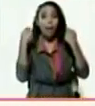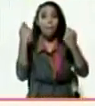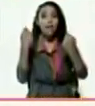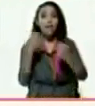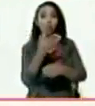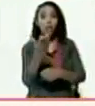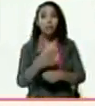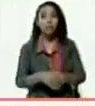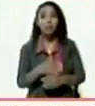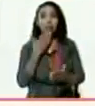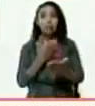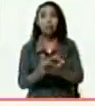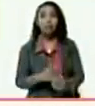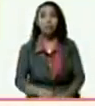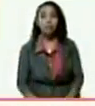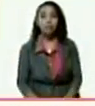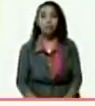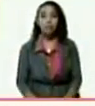Gracias.